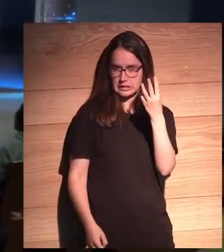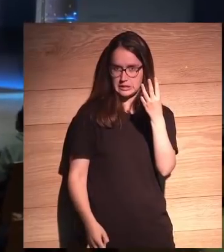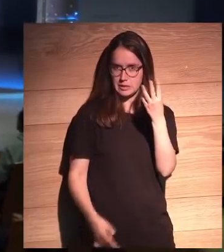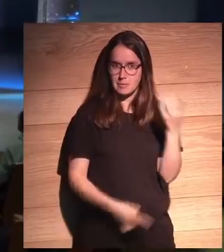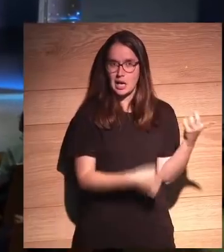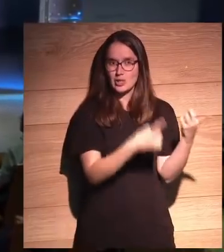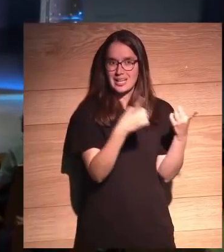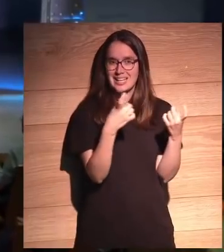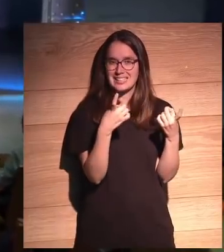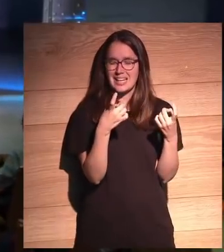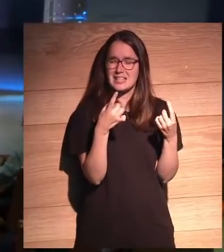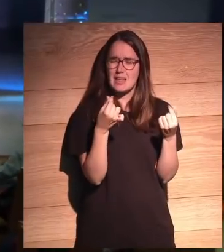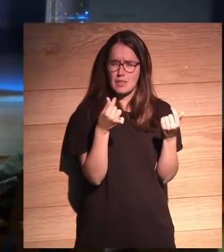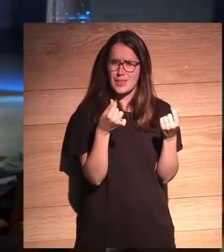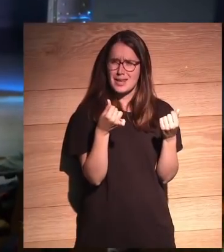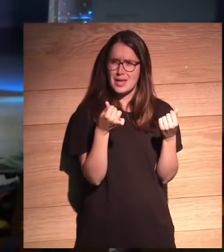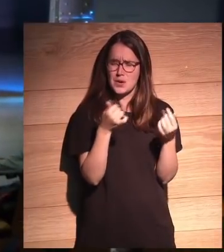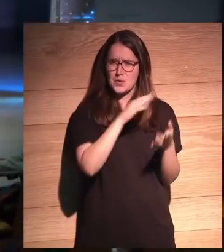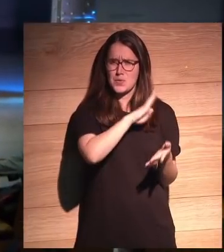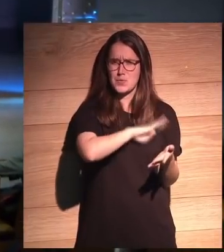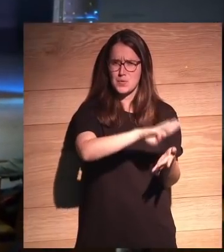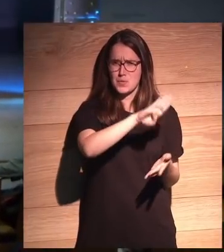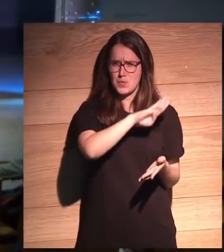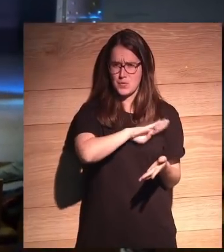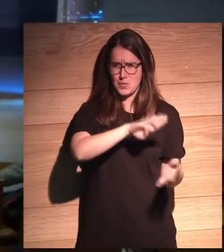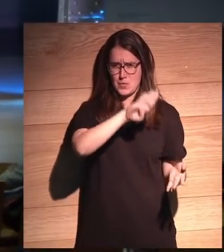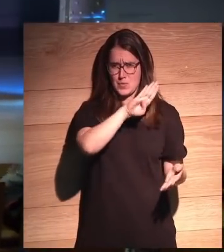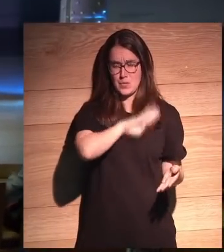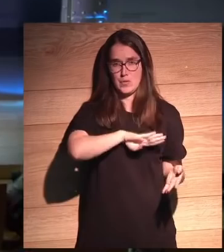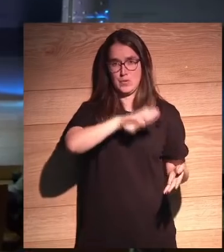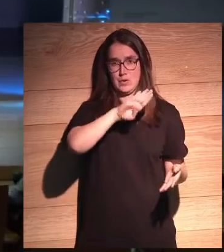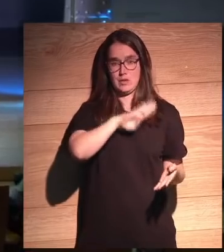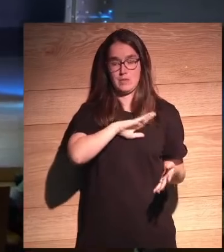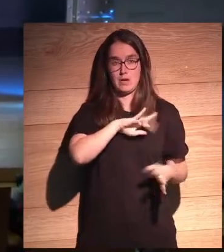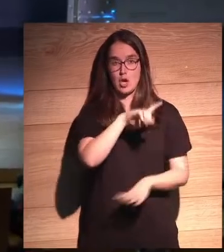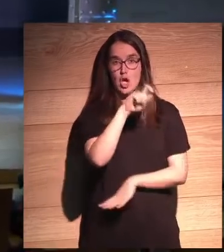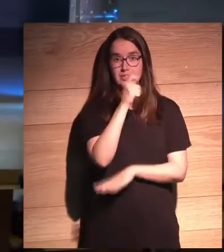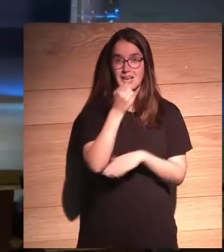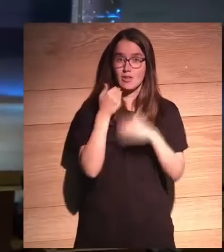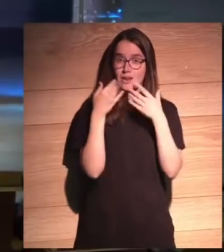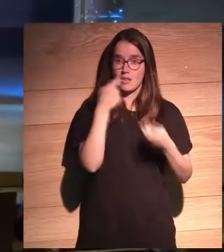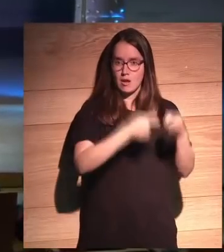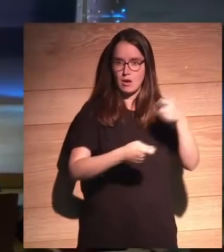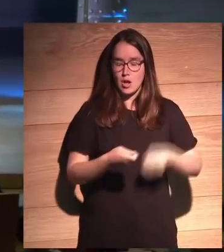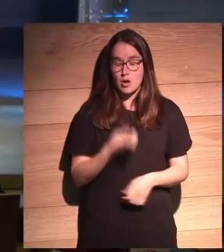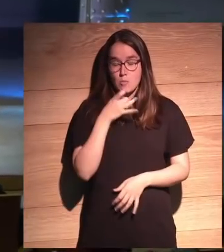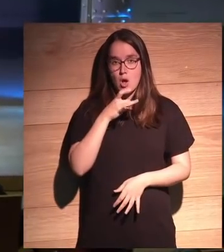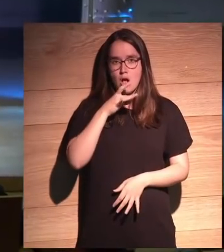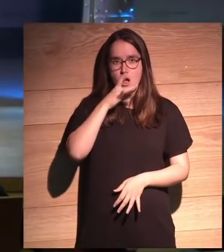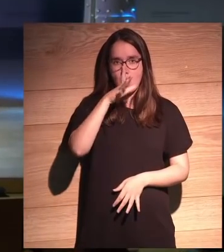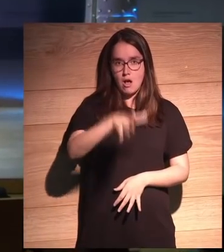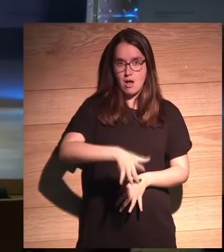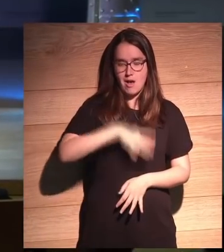que se necesita una cantidad de dinero importantísimo, que parece mentira haberlo conseguido por este medio. Yo